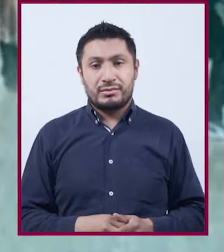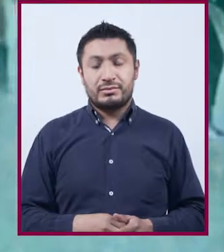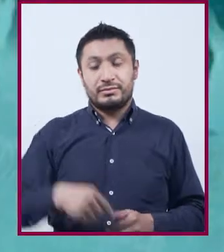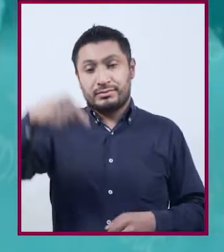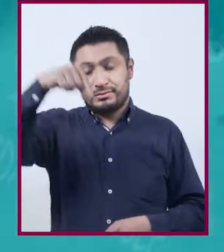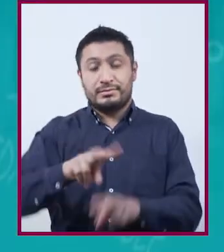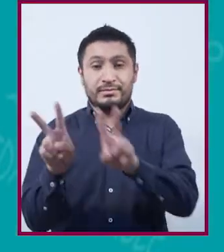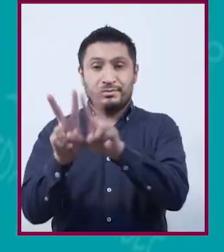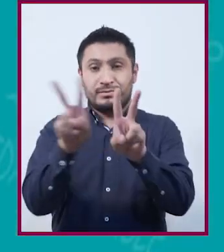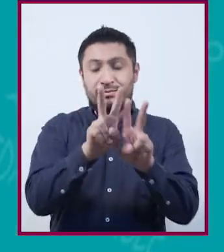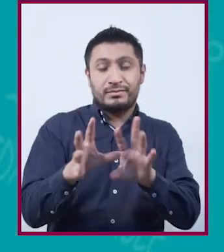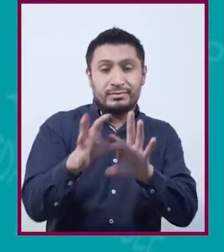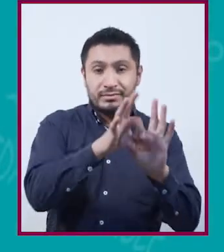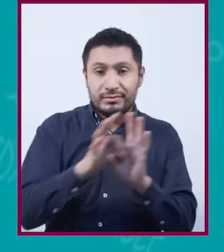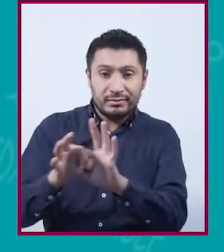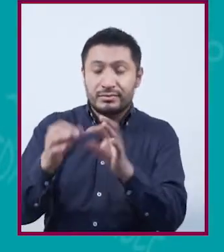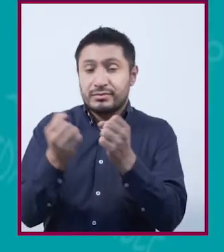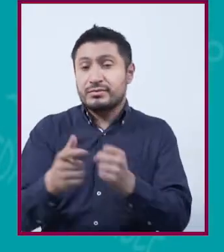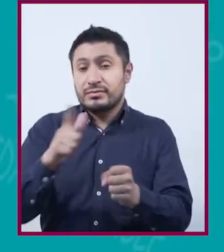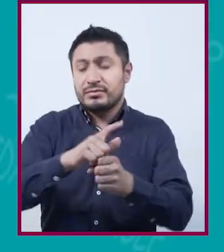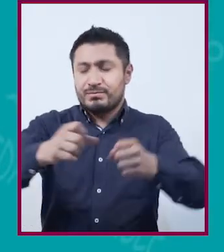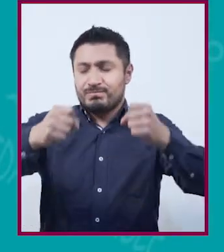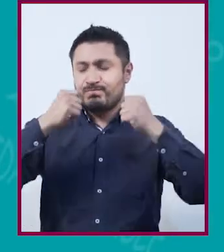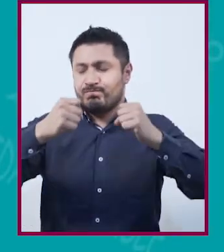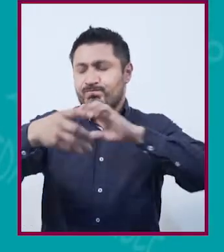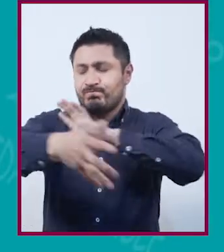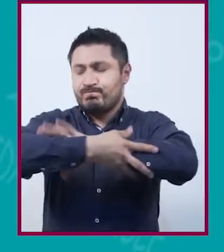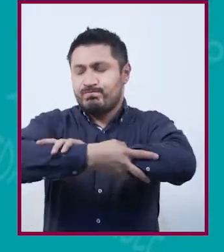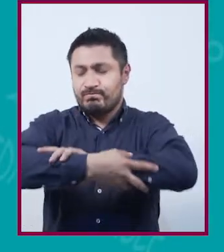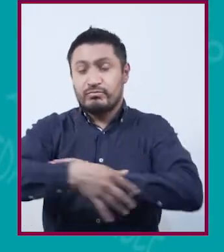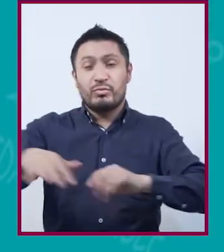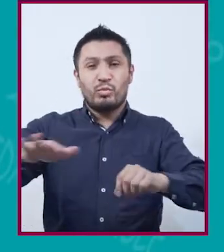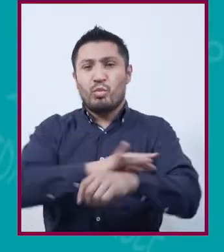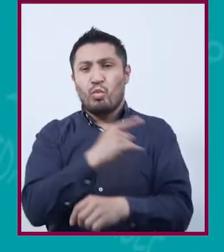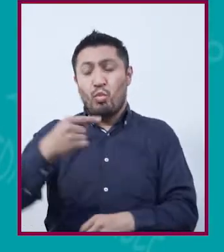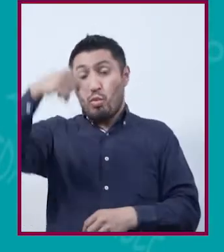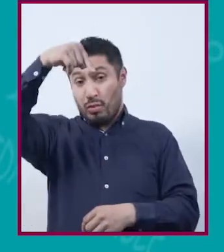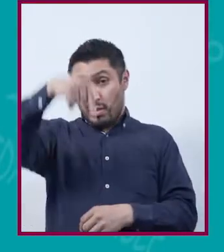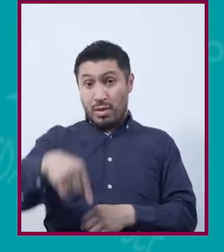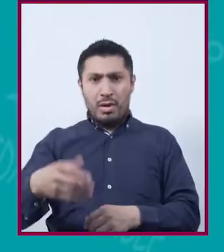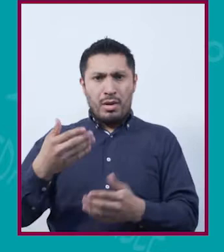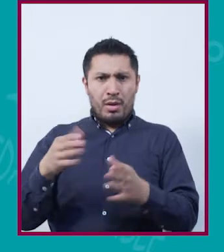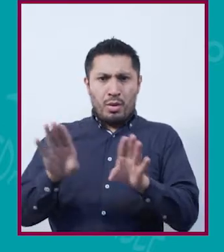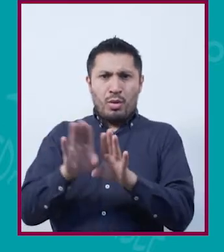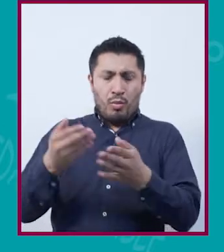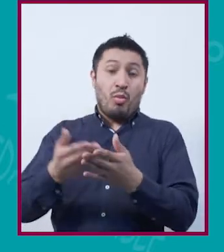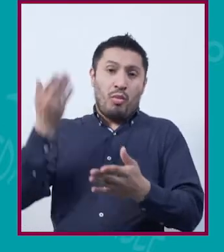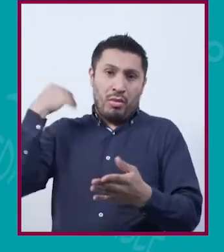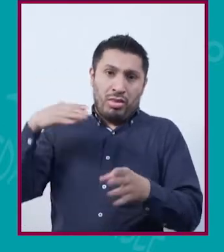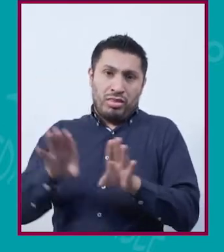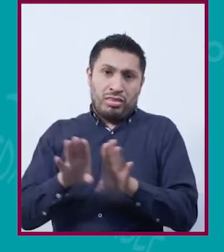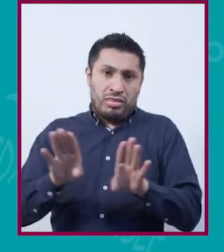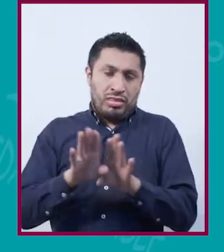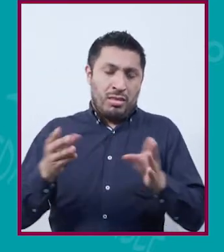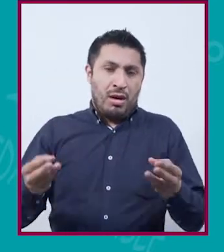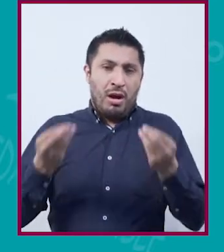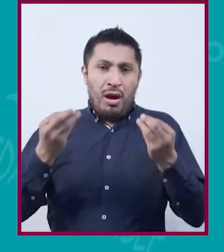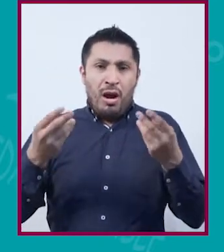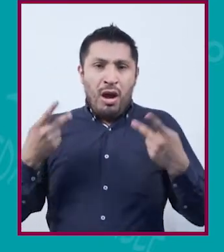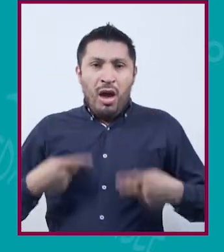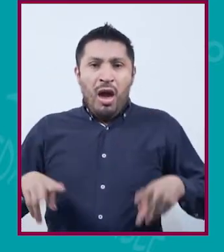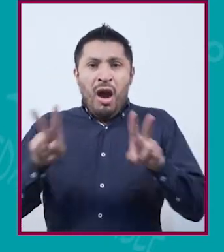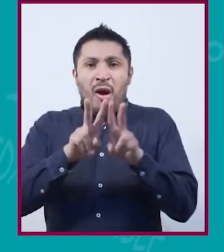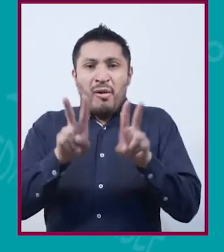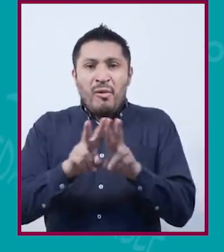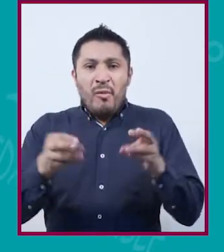Aquí entre los vecinos nuestra unión social es muy fuerte, ya que aquí, como lo pasamos,